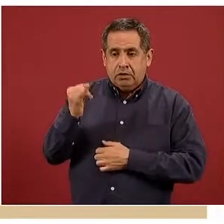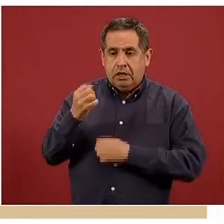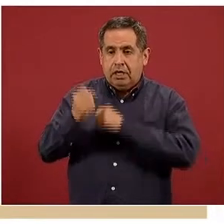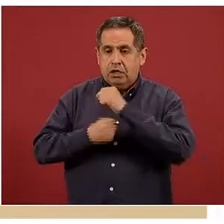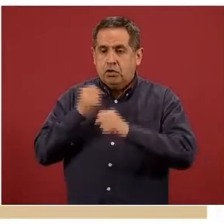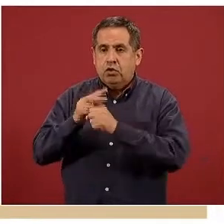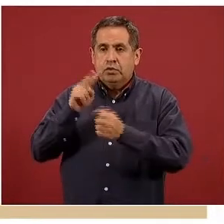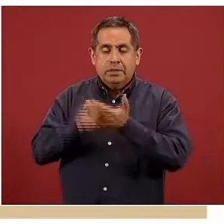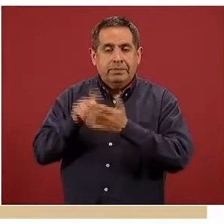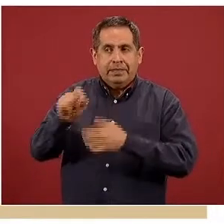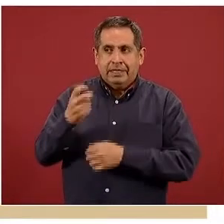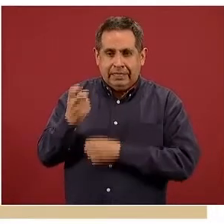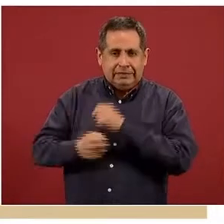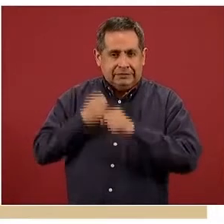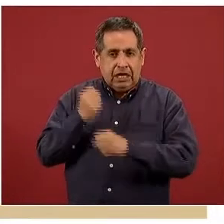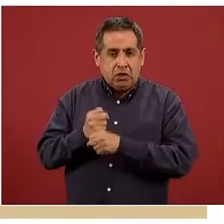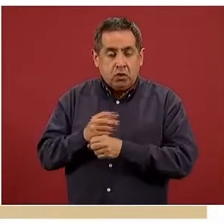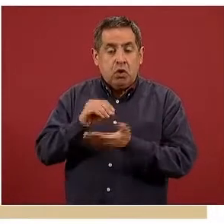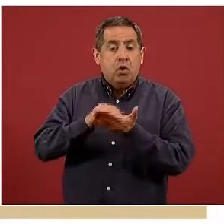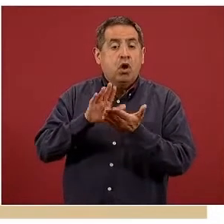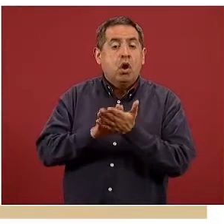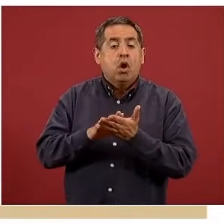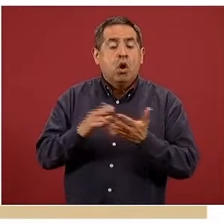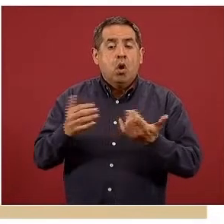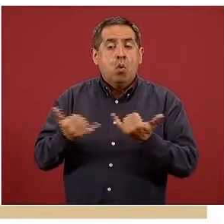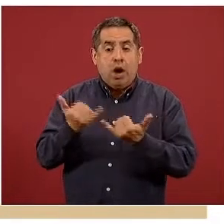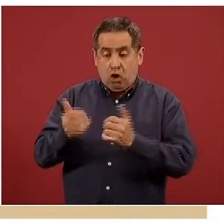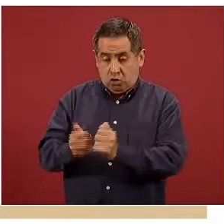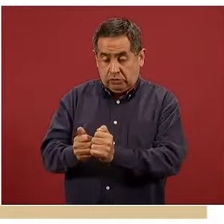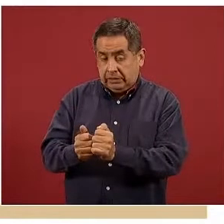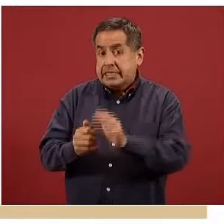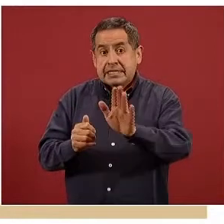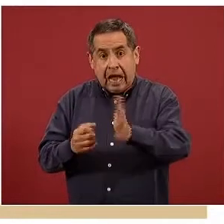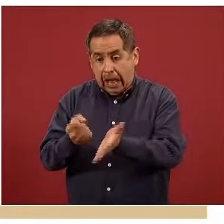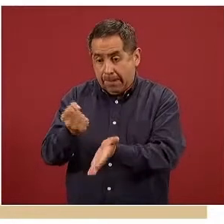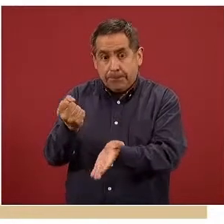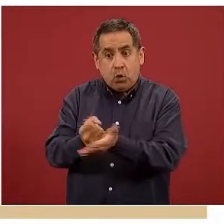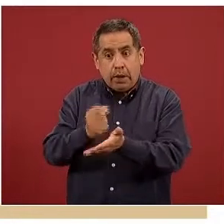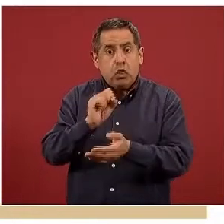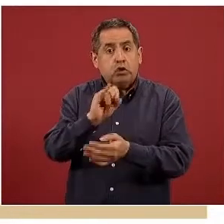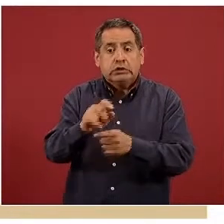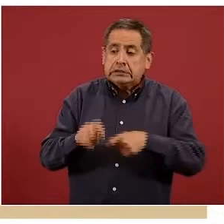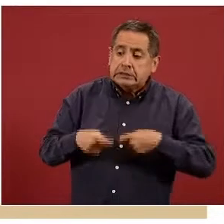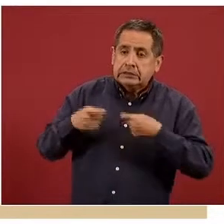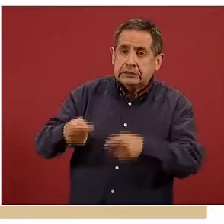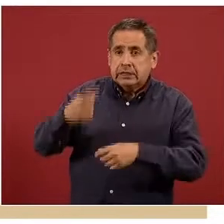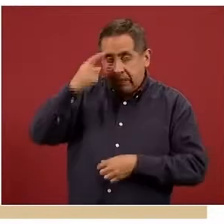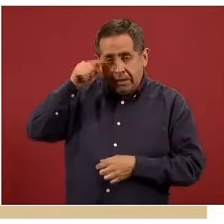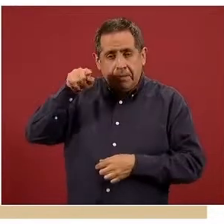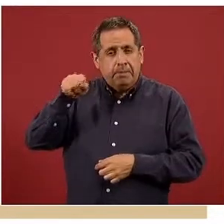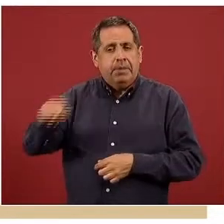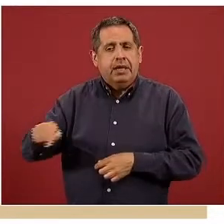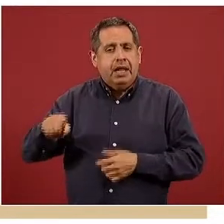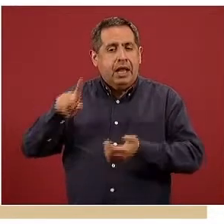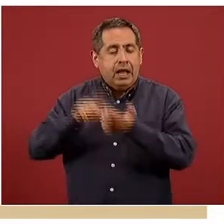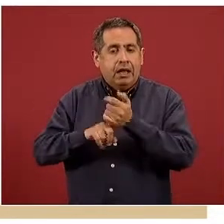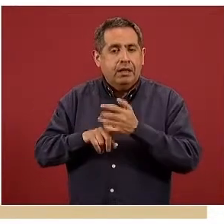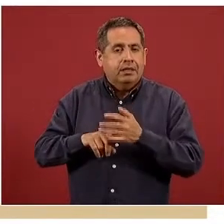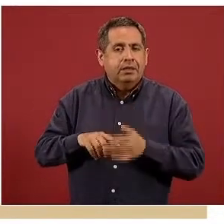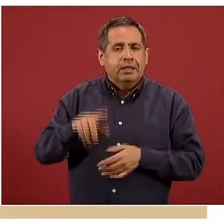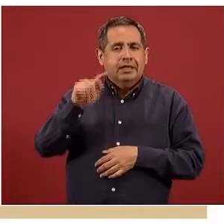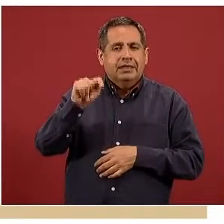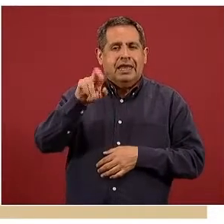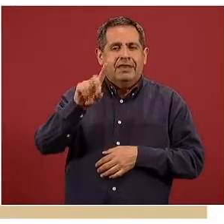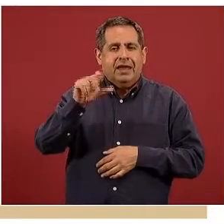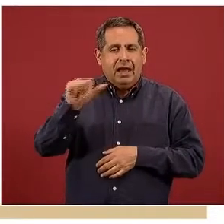este año, aprobó un videojuego, imagínense nada más, para el tratamiento del trastorno por déficit de atención